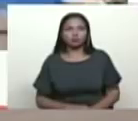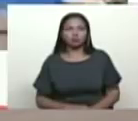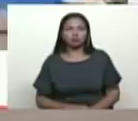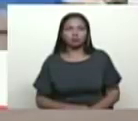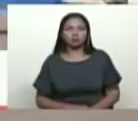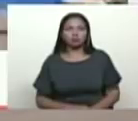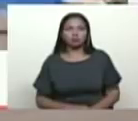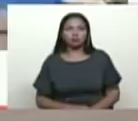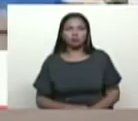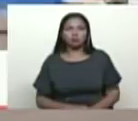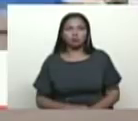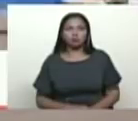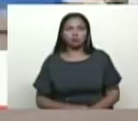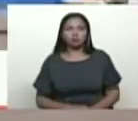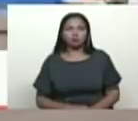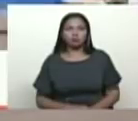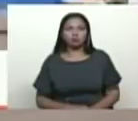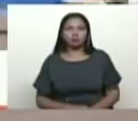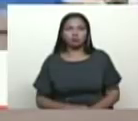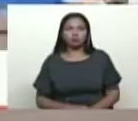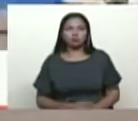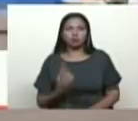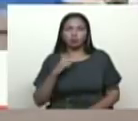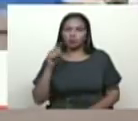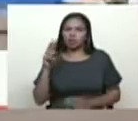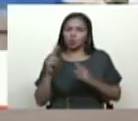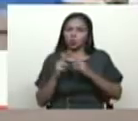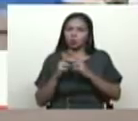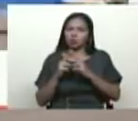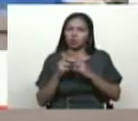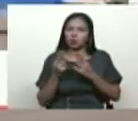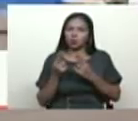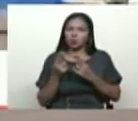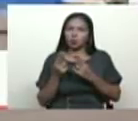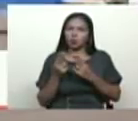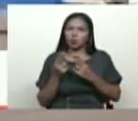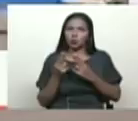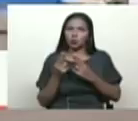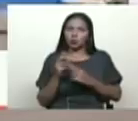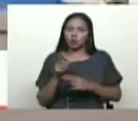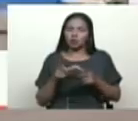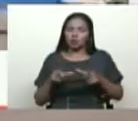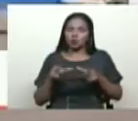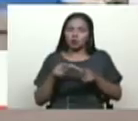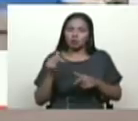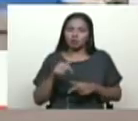Aquí tenemos a la... ustedes la conocieron. Ciudad capital,